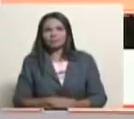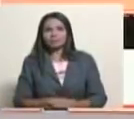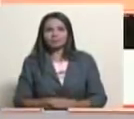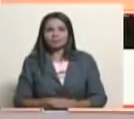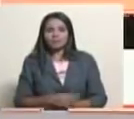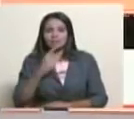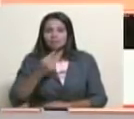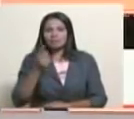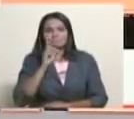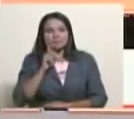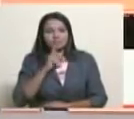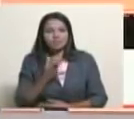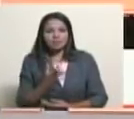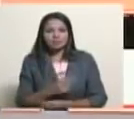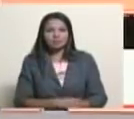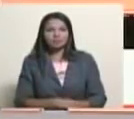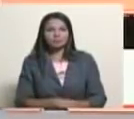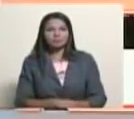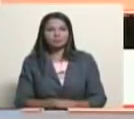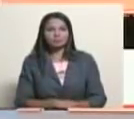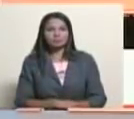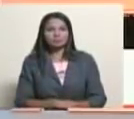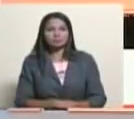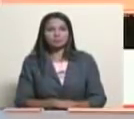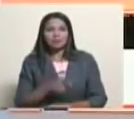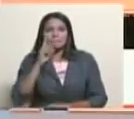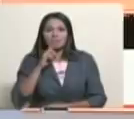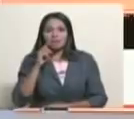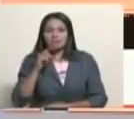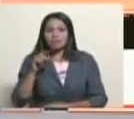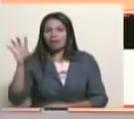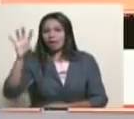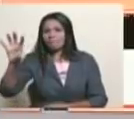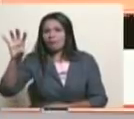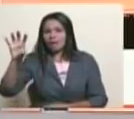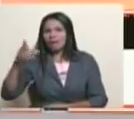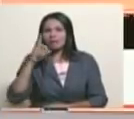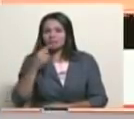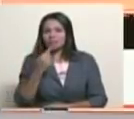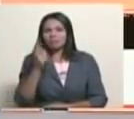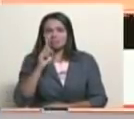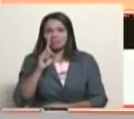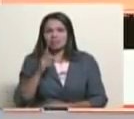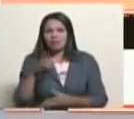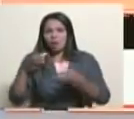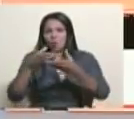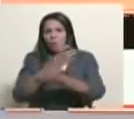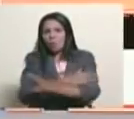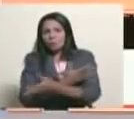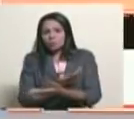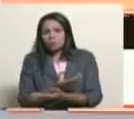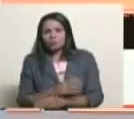mienten descaradamente, le mienten al país, le mienten a su gente,